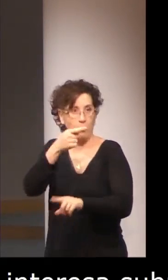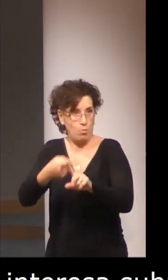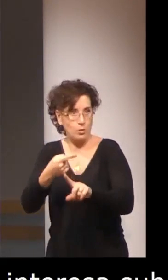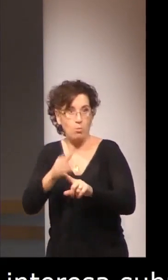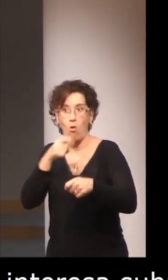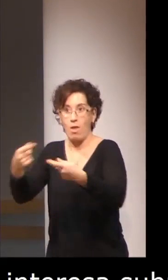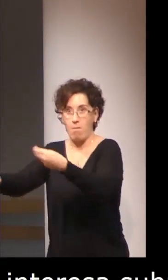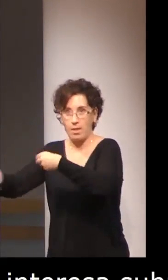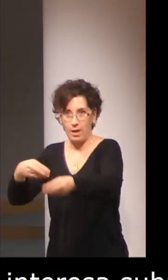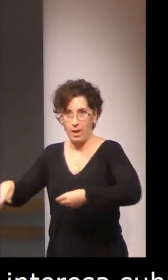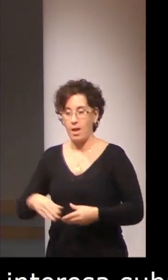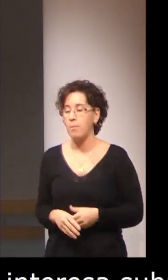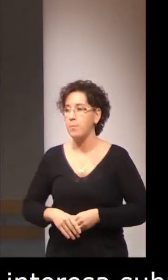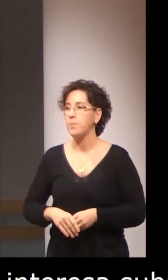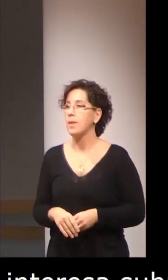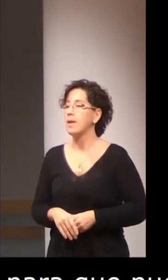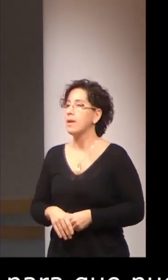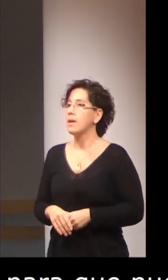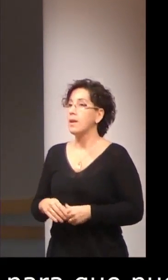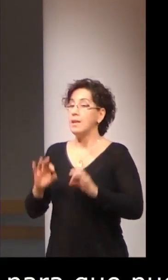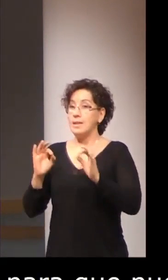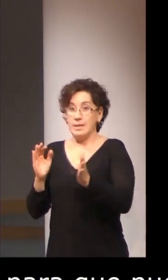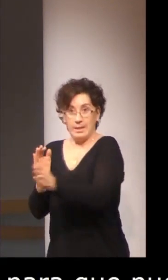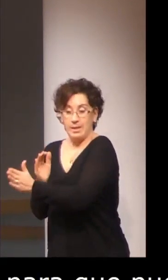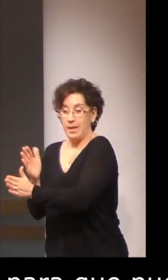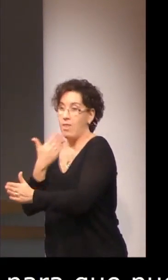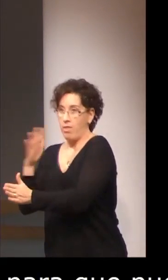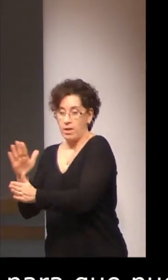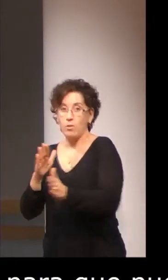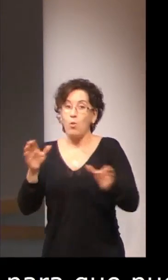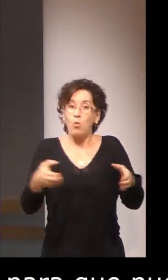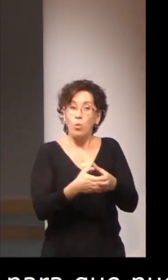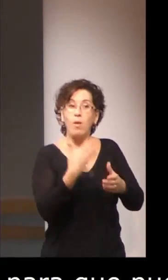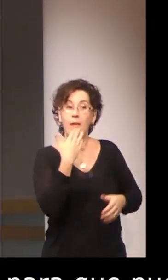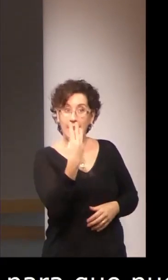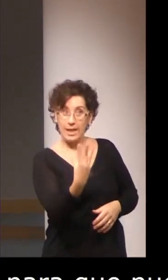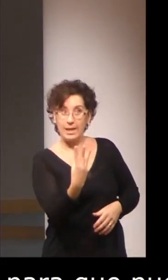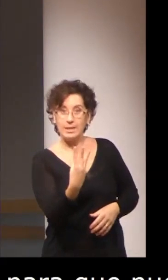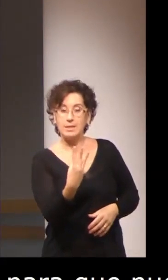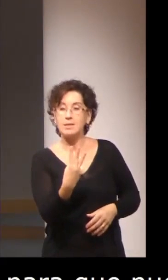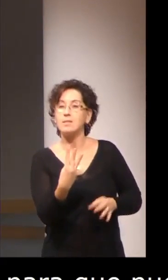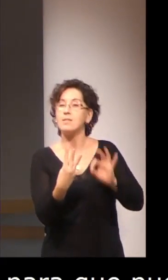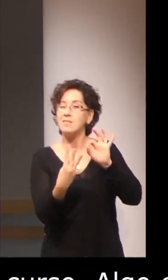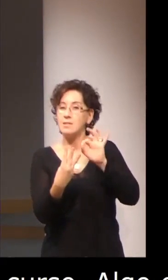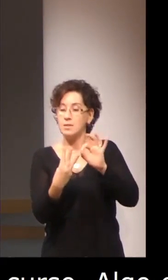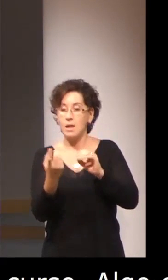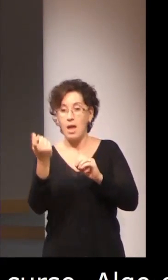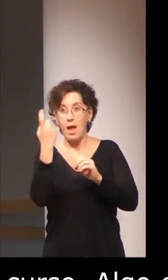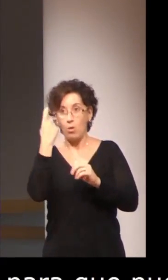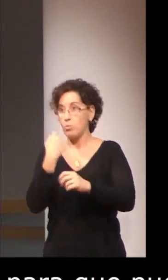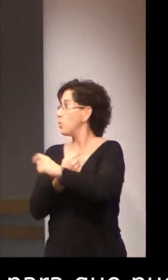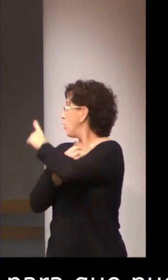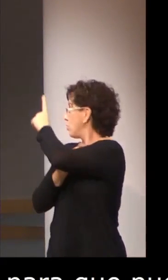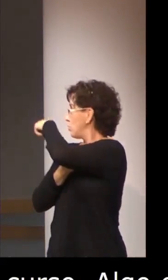como ejemplo de los grupos de 3 años pues eh destaca la propuesta de estos estudiantes que